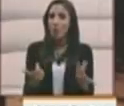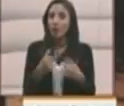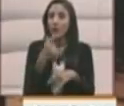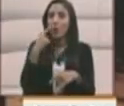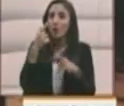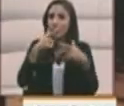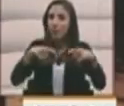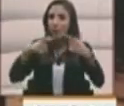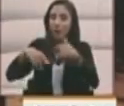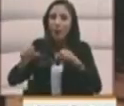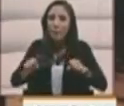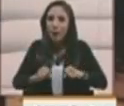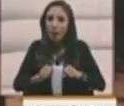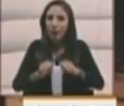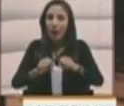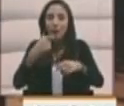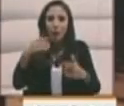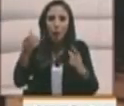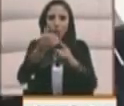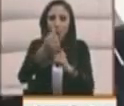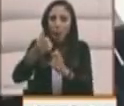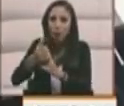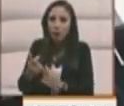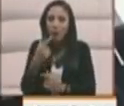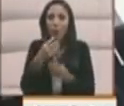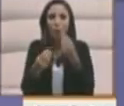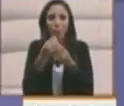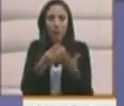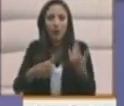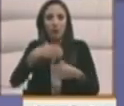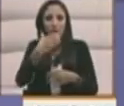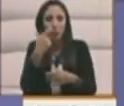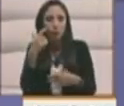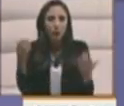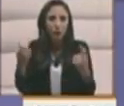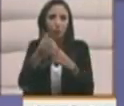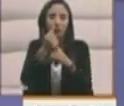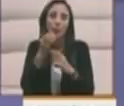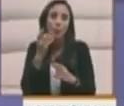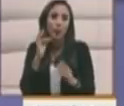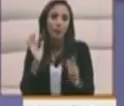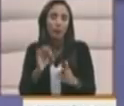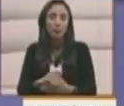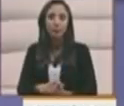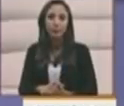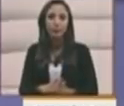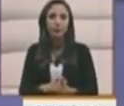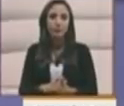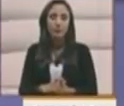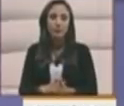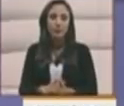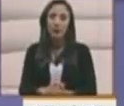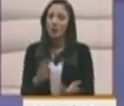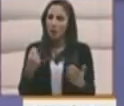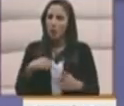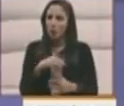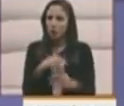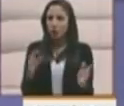diferentes mercados a lo largo y ancho de nuestro país. Nosotros sabemos que a nivel institucional